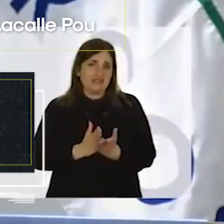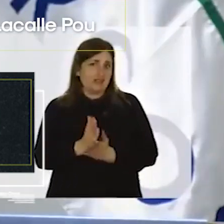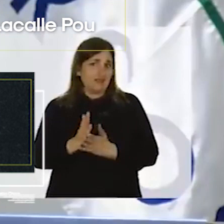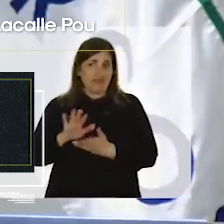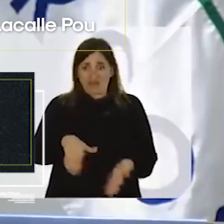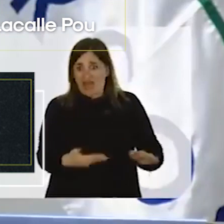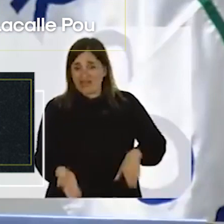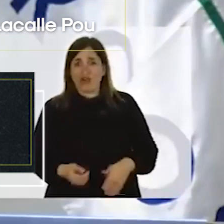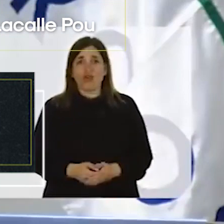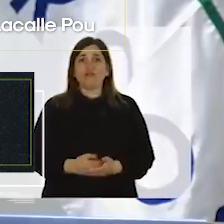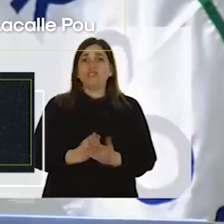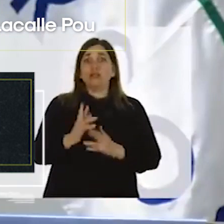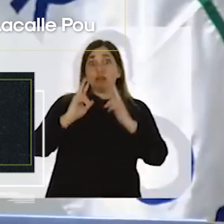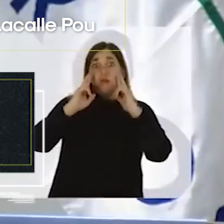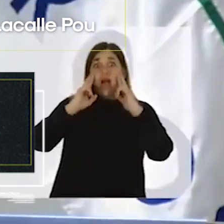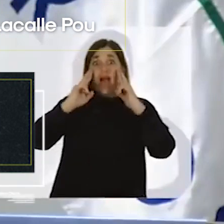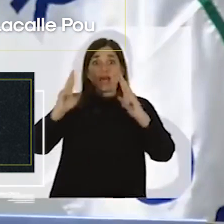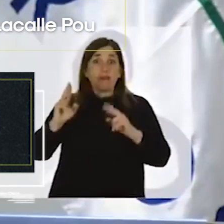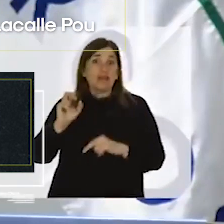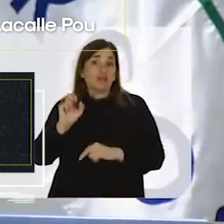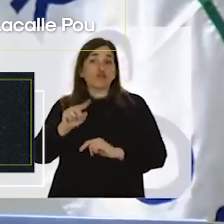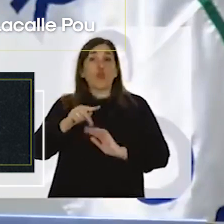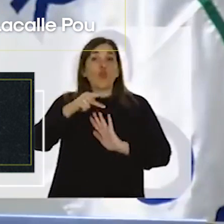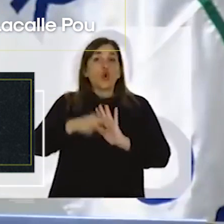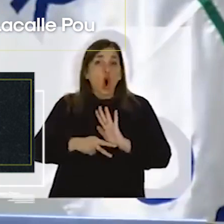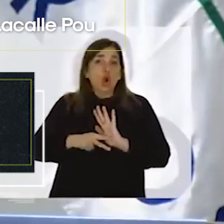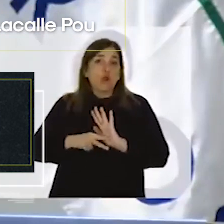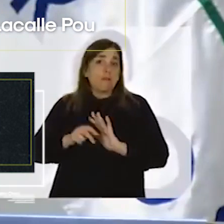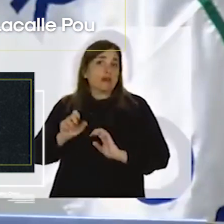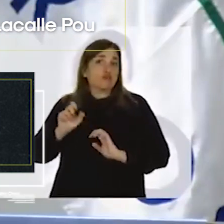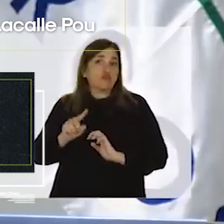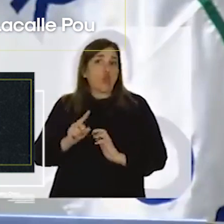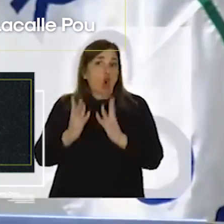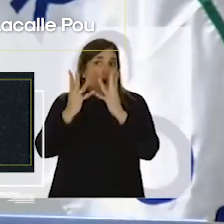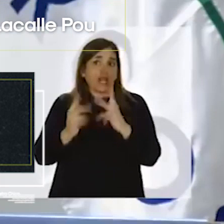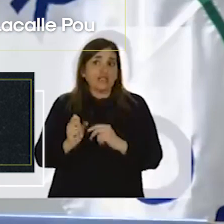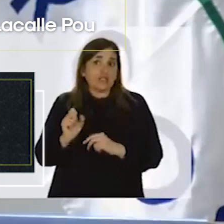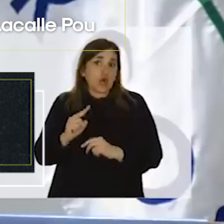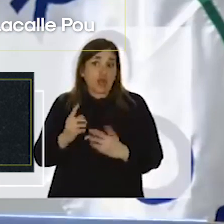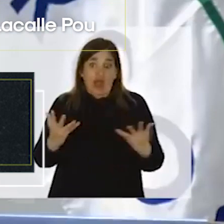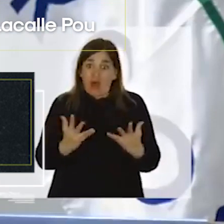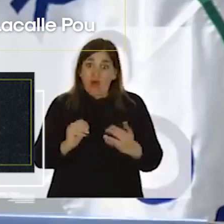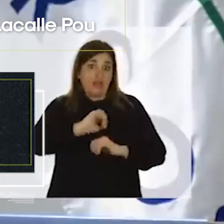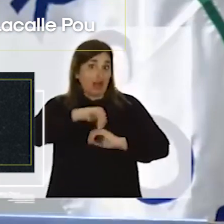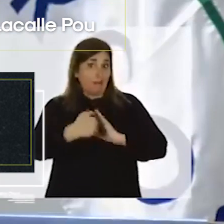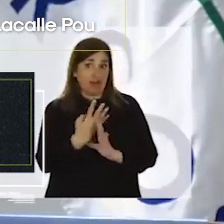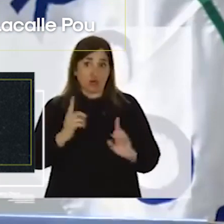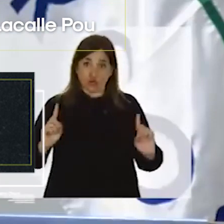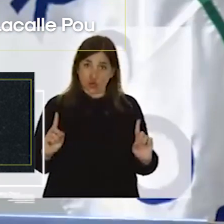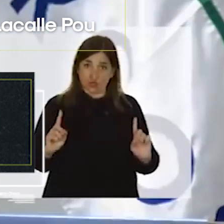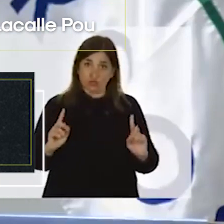actuado. Y vamos a respetar el reordenamiento jurídico vigente del